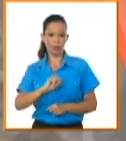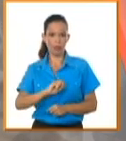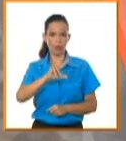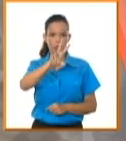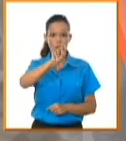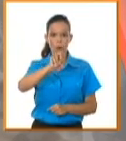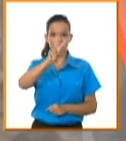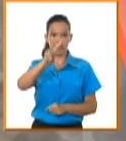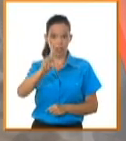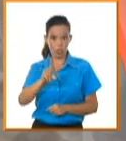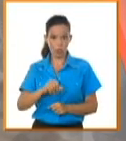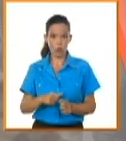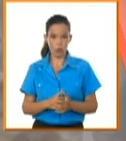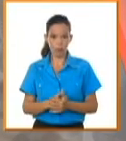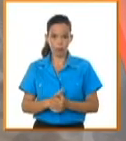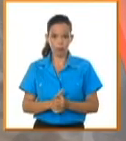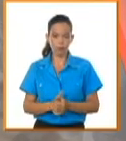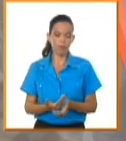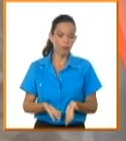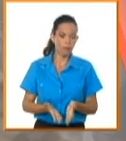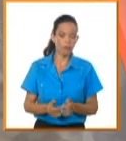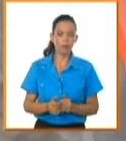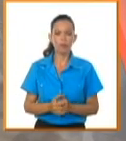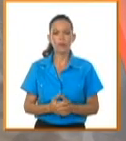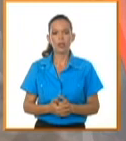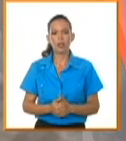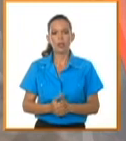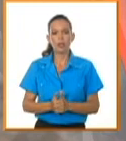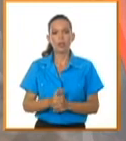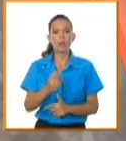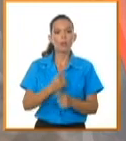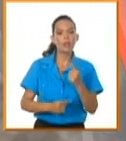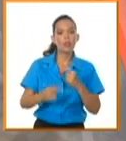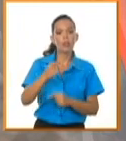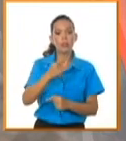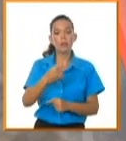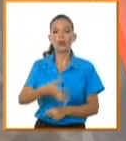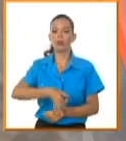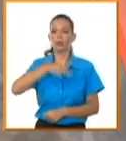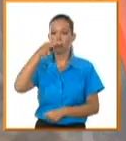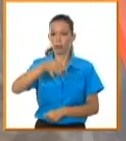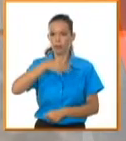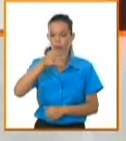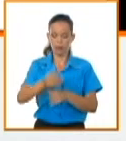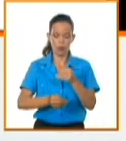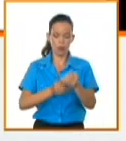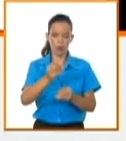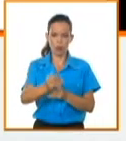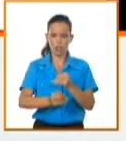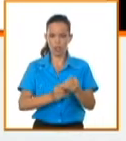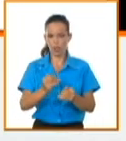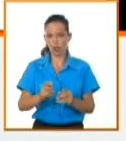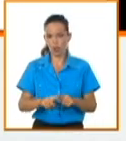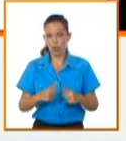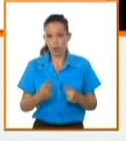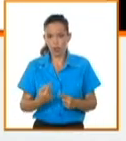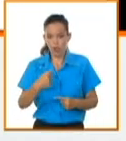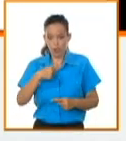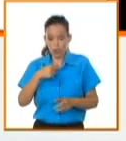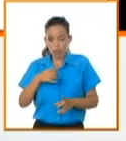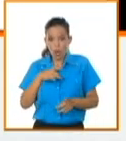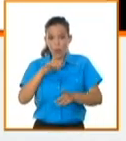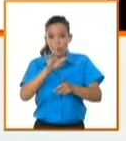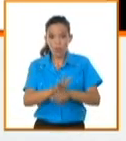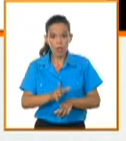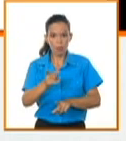reconocimiento agua a este proceso de que están no fuimos nosotros fue la humanidad que